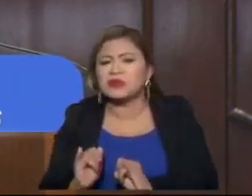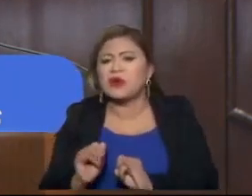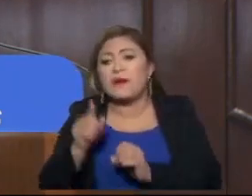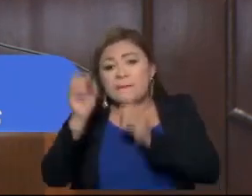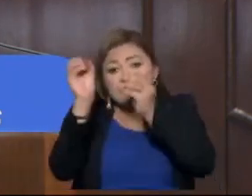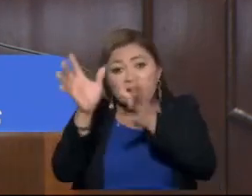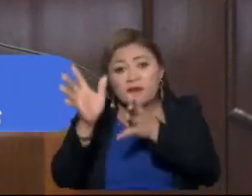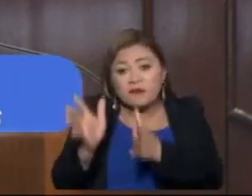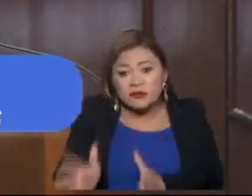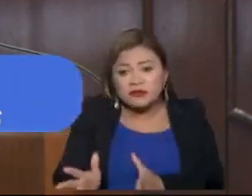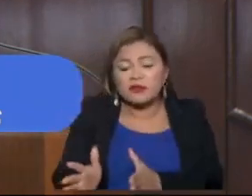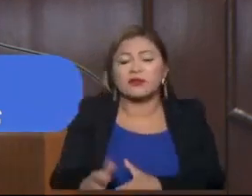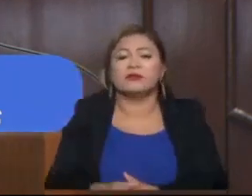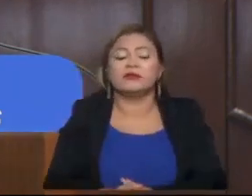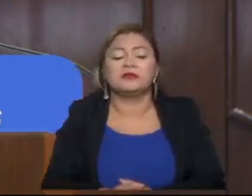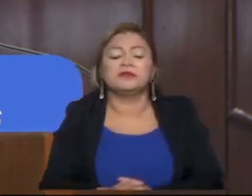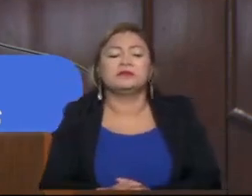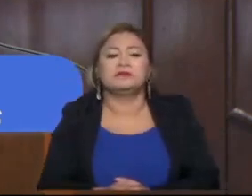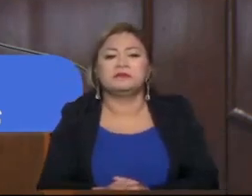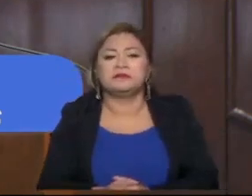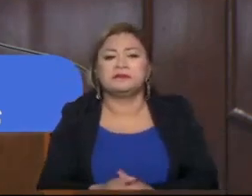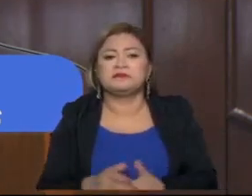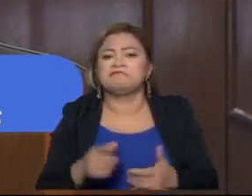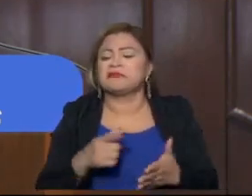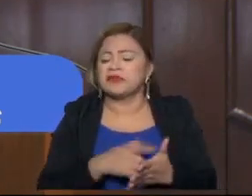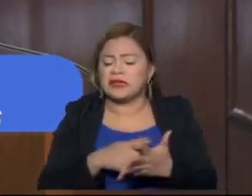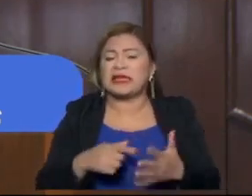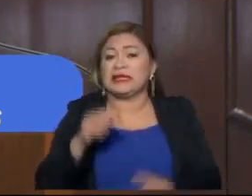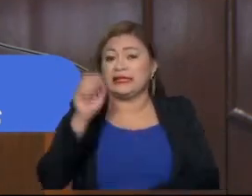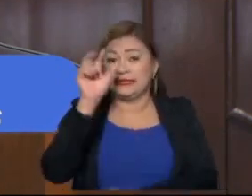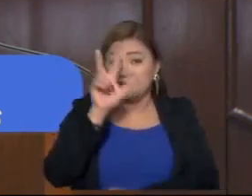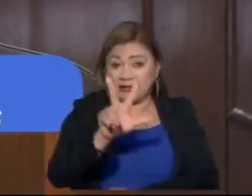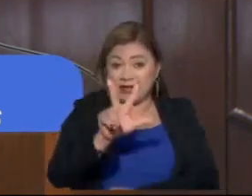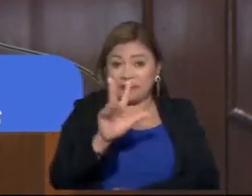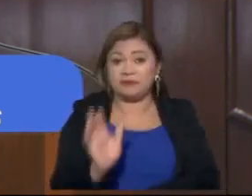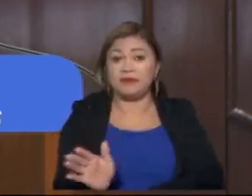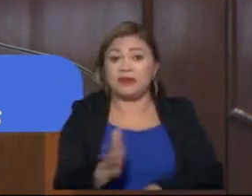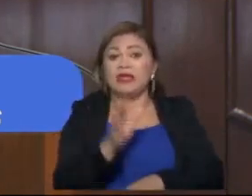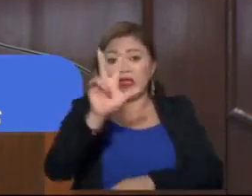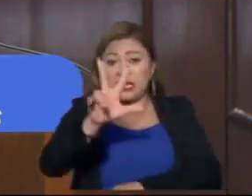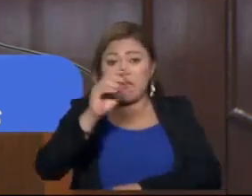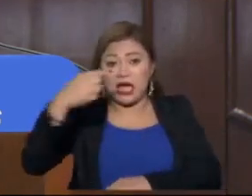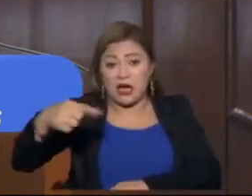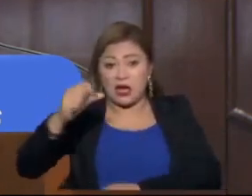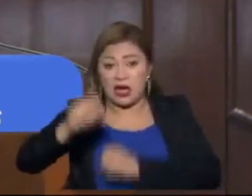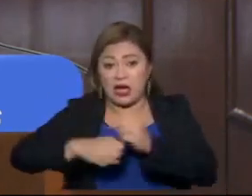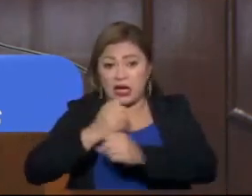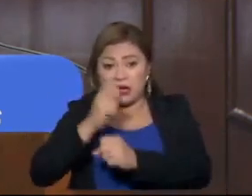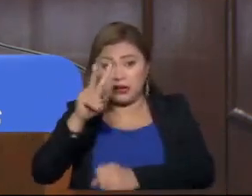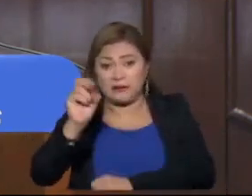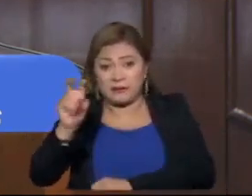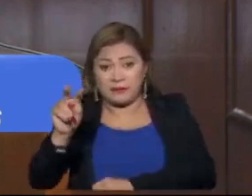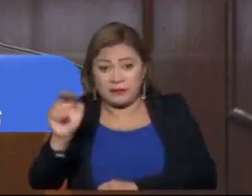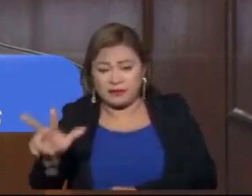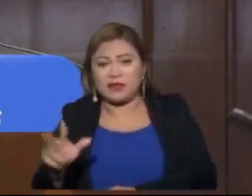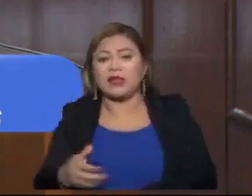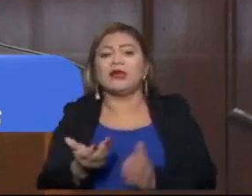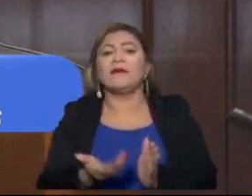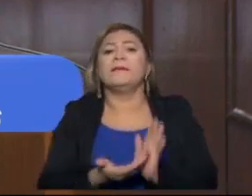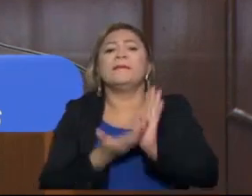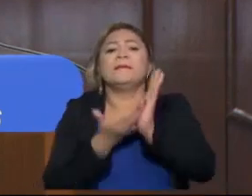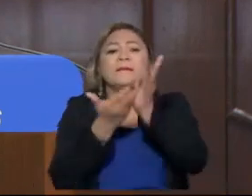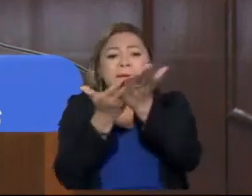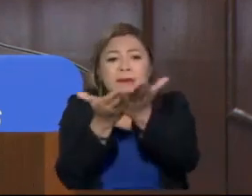Docente. Asimismo, el 3 de agosto del 2023 presentamos el contrato ante la